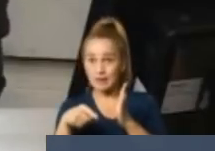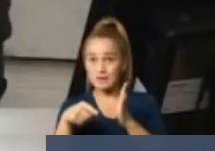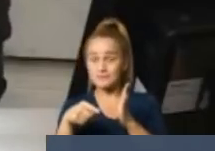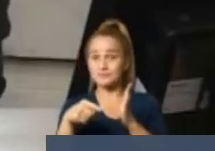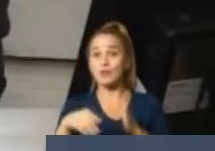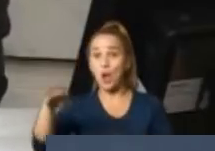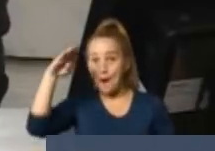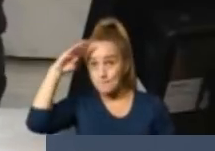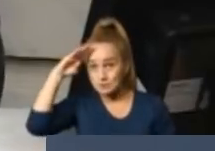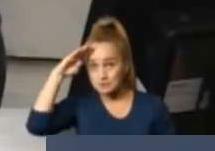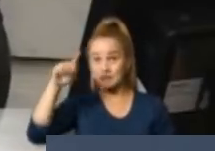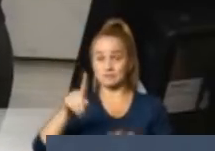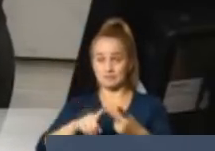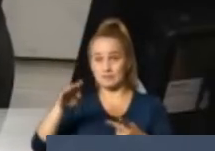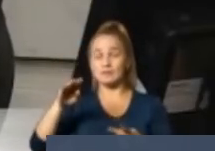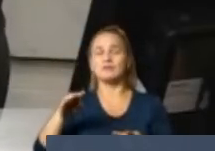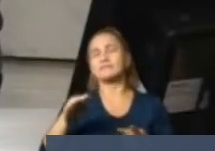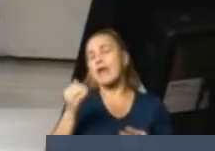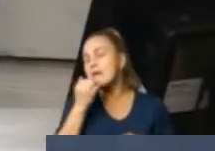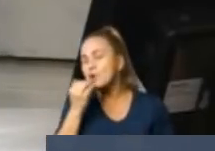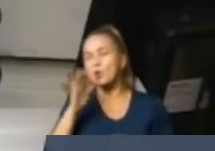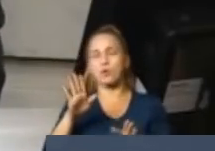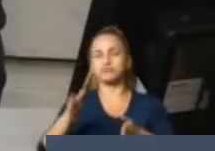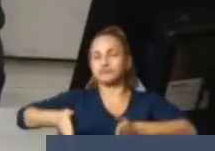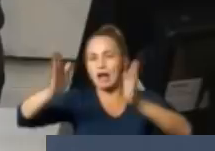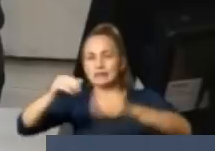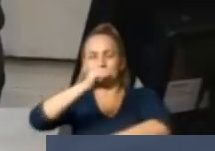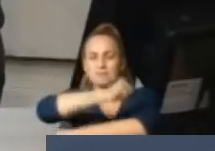hay cantidades de ventanas rotas, de vidrios